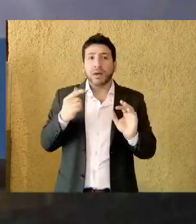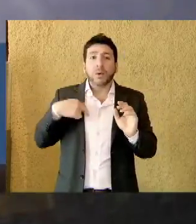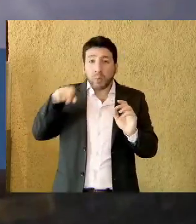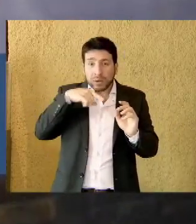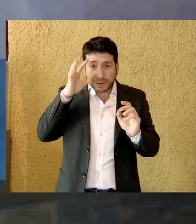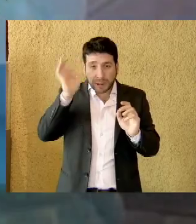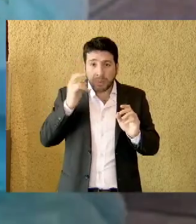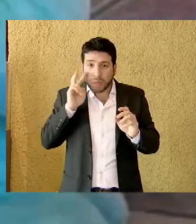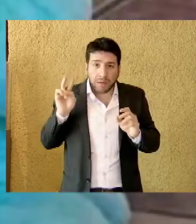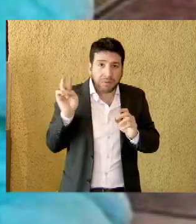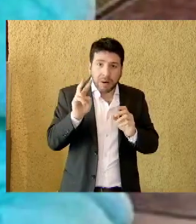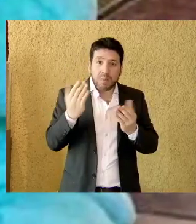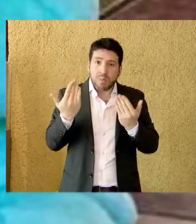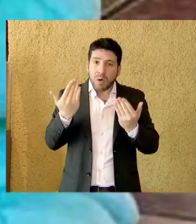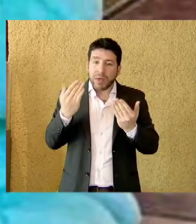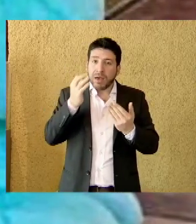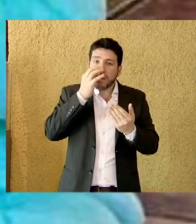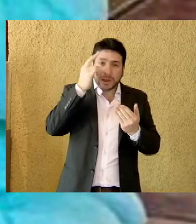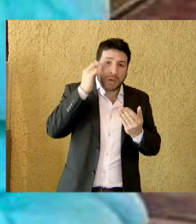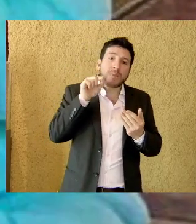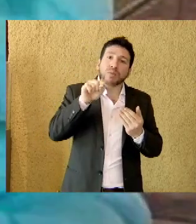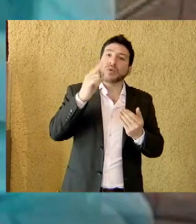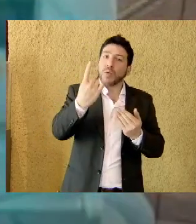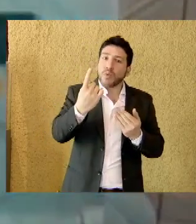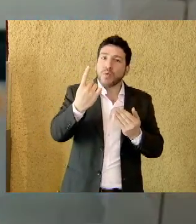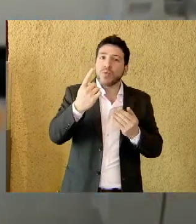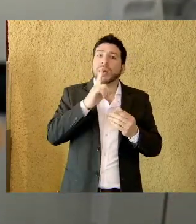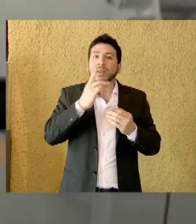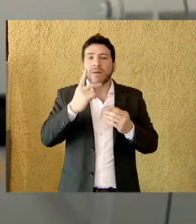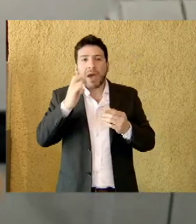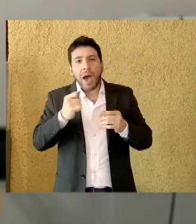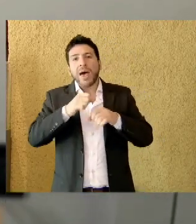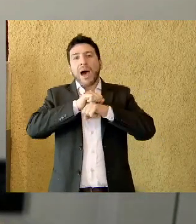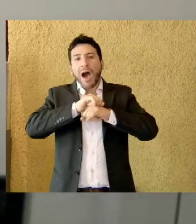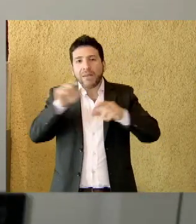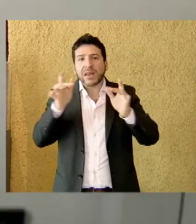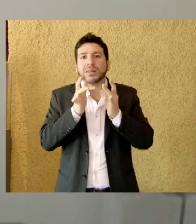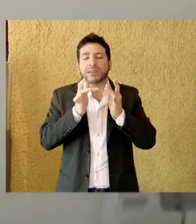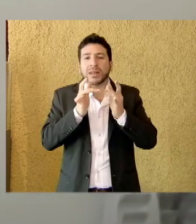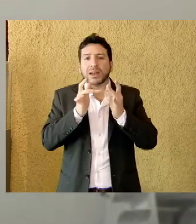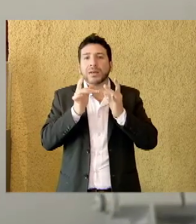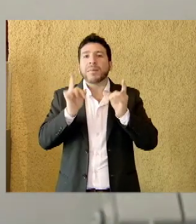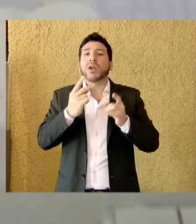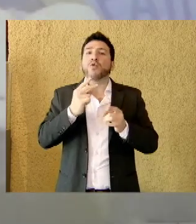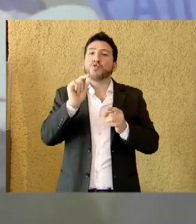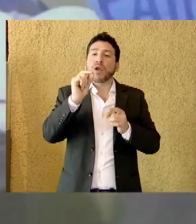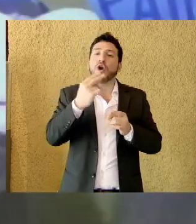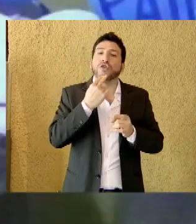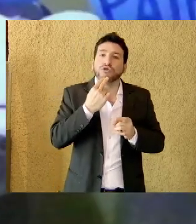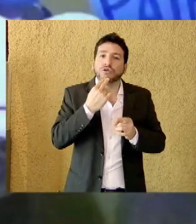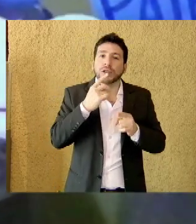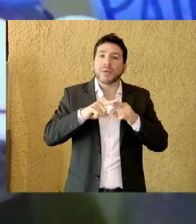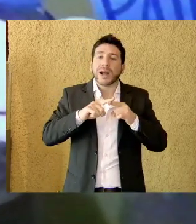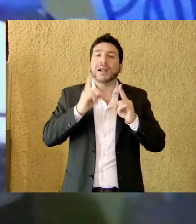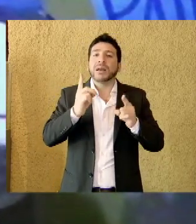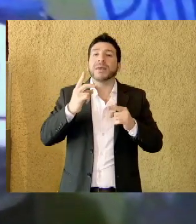ver, a través del canal 29.1 en la TDA, en la televisión digital abierta, pueden hacerlo en 11 de Supercanal, en 25 de